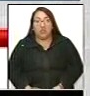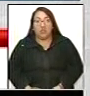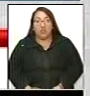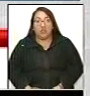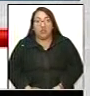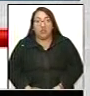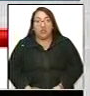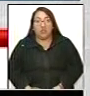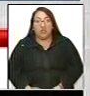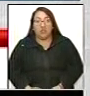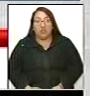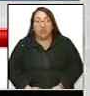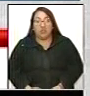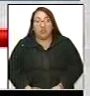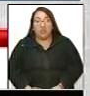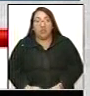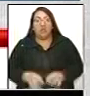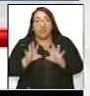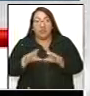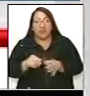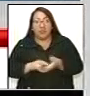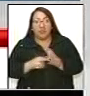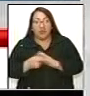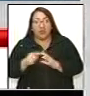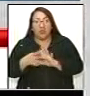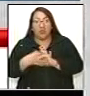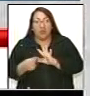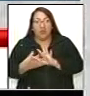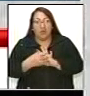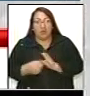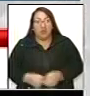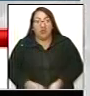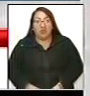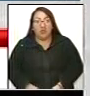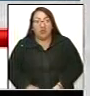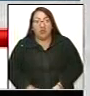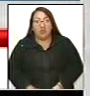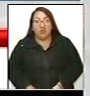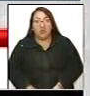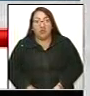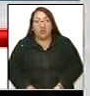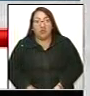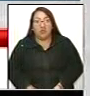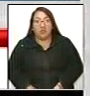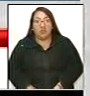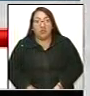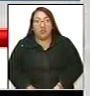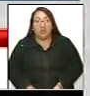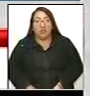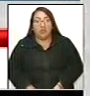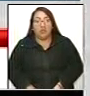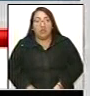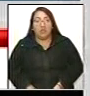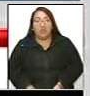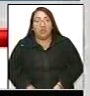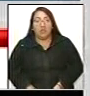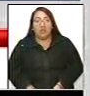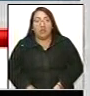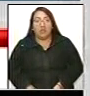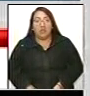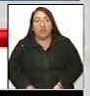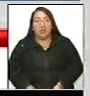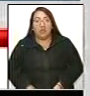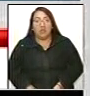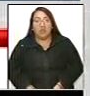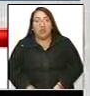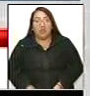Estos son los textos, presidenta, de fotocopiados. Pero todas estas señalizaciones que están en POSIT indican